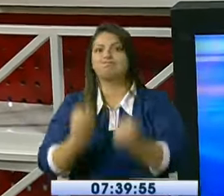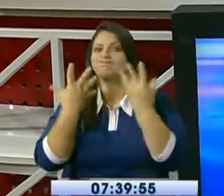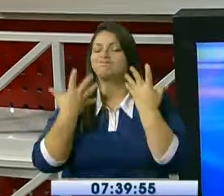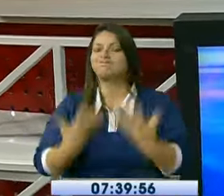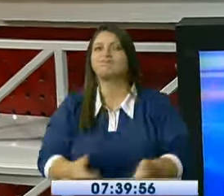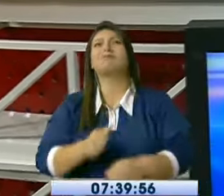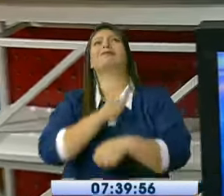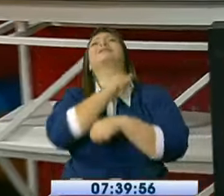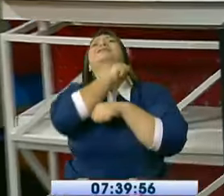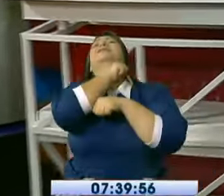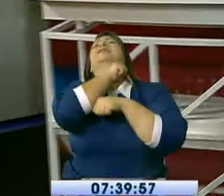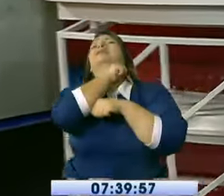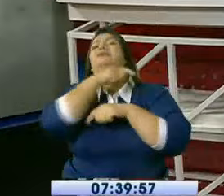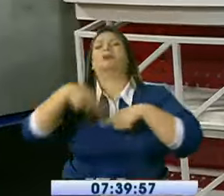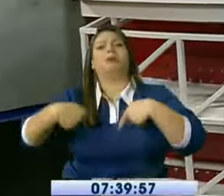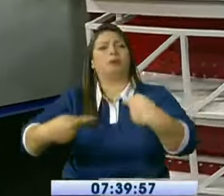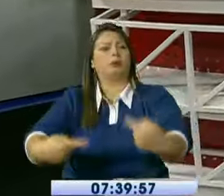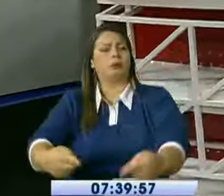fue.